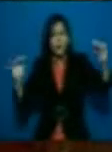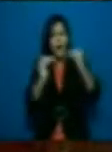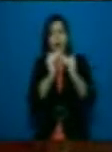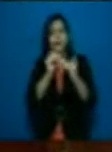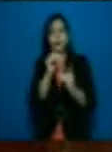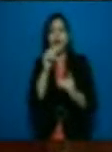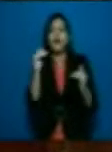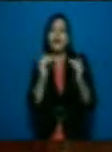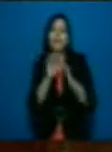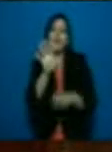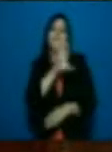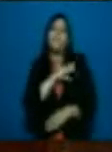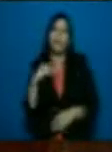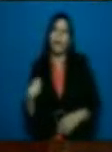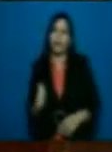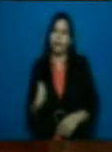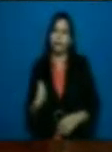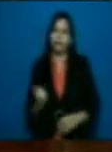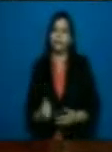familia